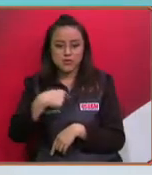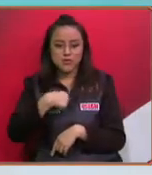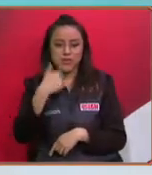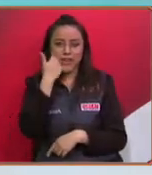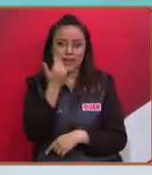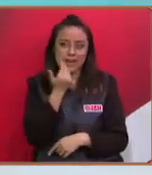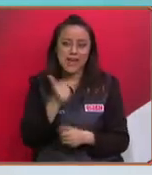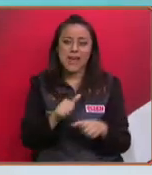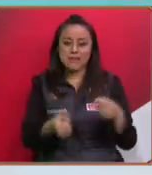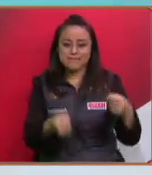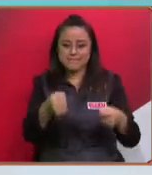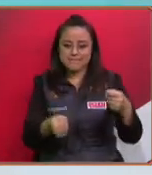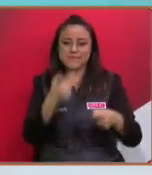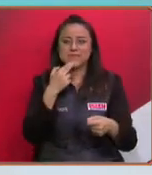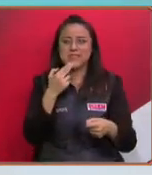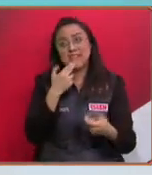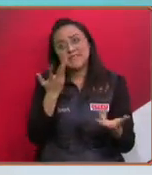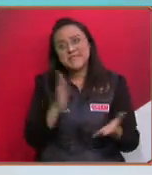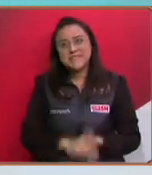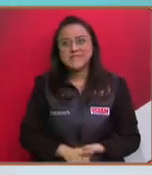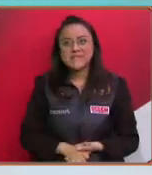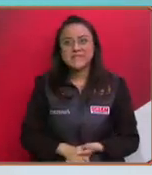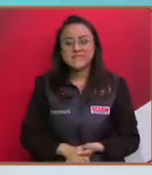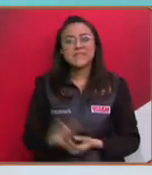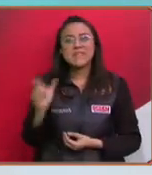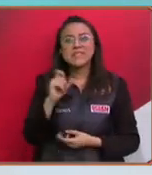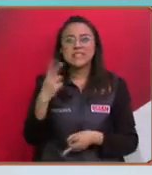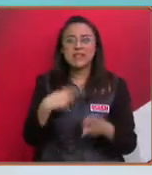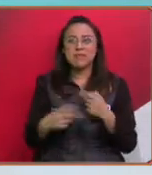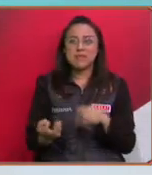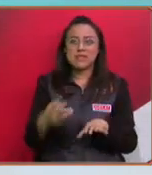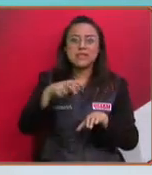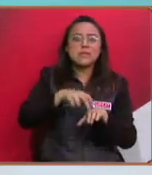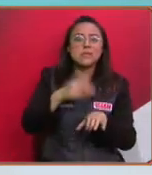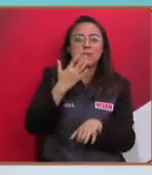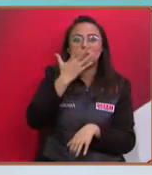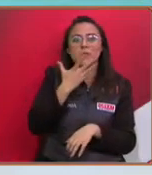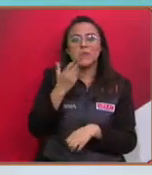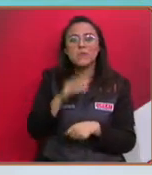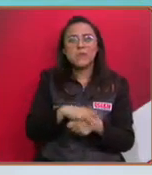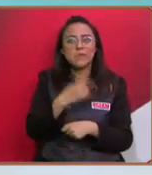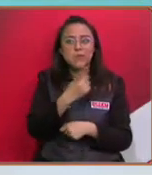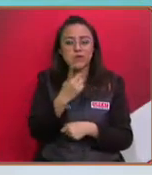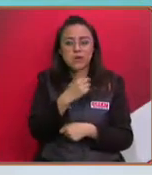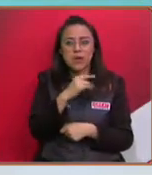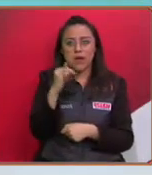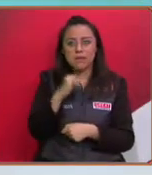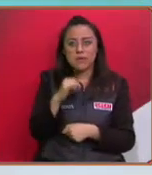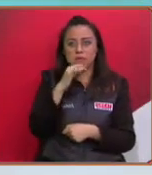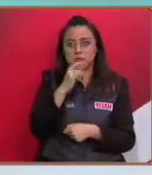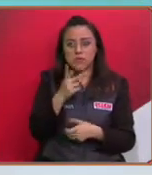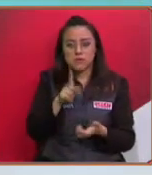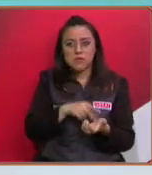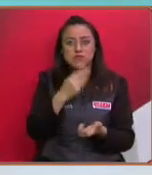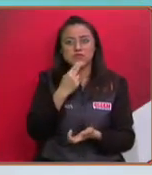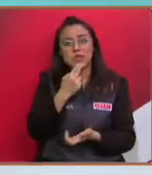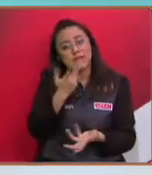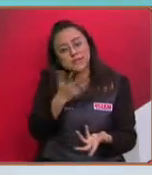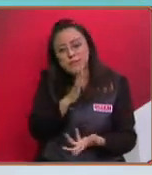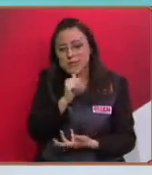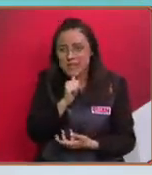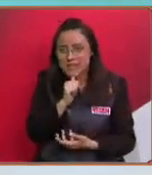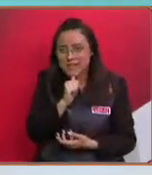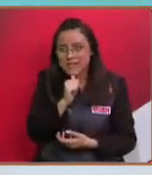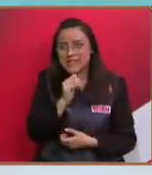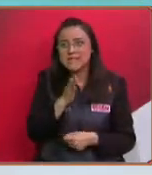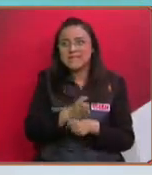voluntario y llevar la unidad. Pues sí, claro. Le digo que en cuanto llegaron yo me senté para probarla porque sabía que estos desdichados nunca me iban a dejar volver a tocarla. Y